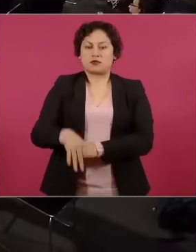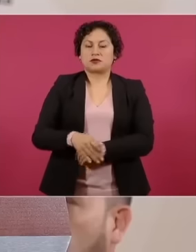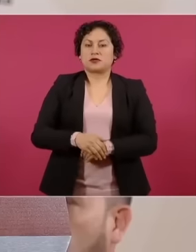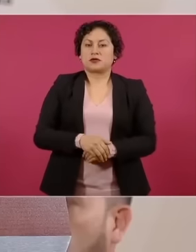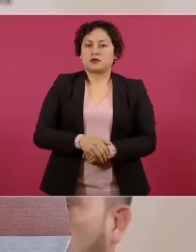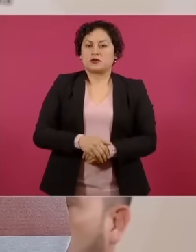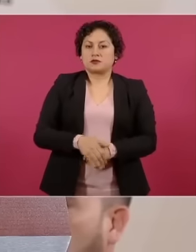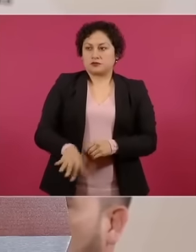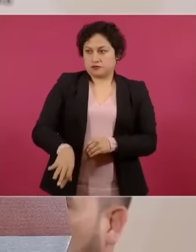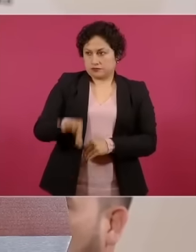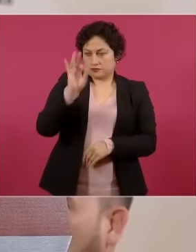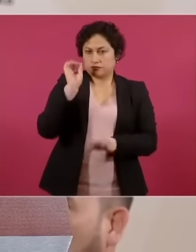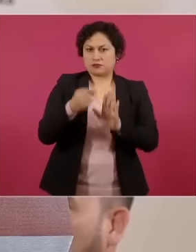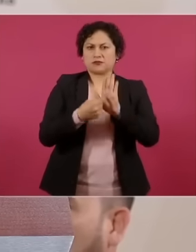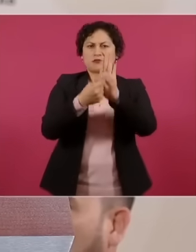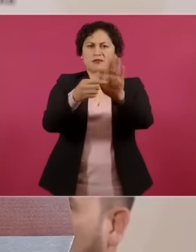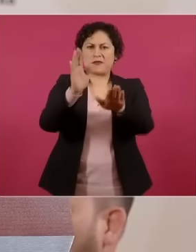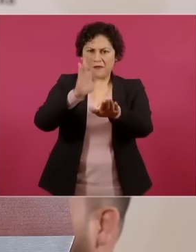Porque